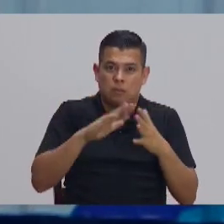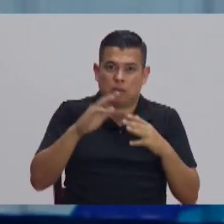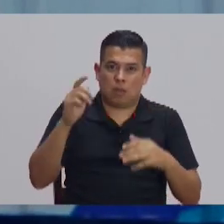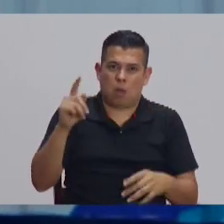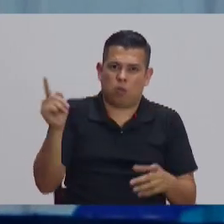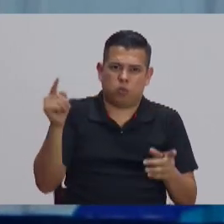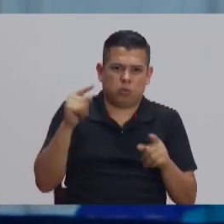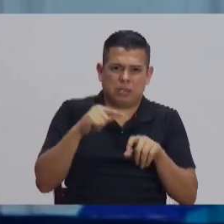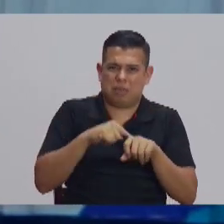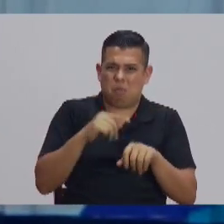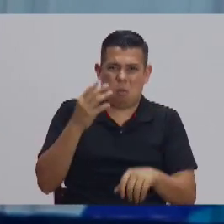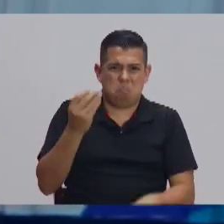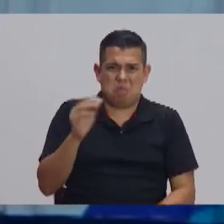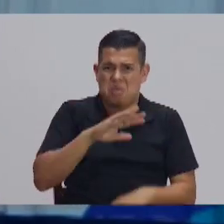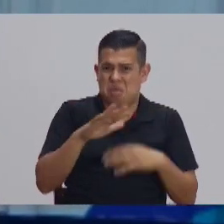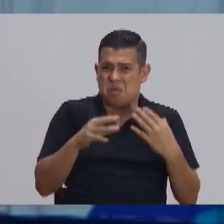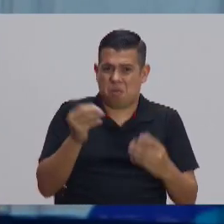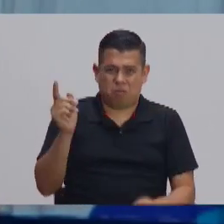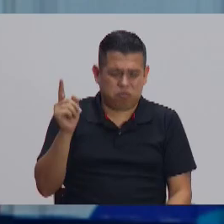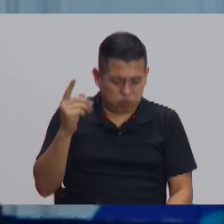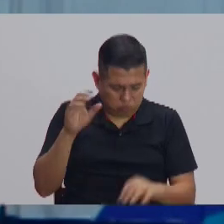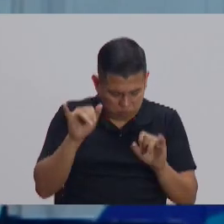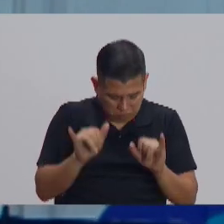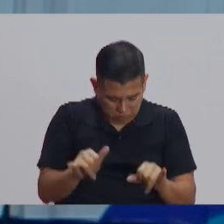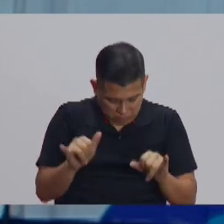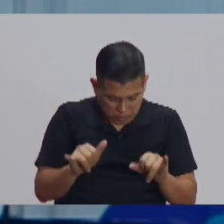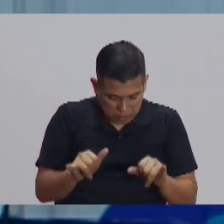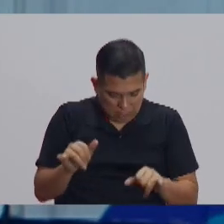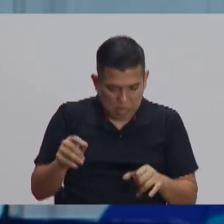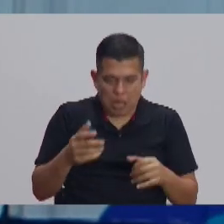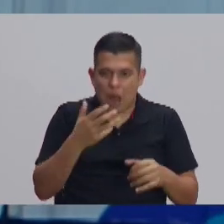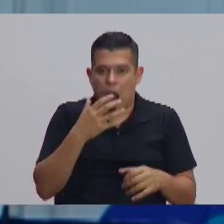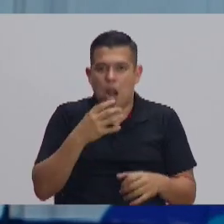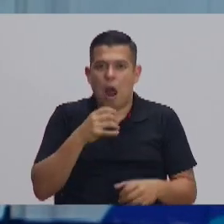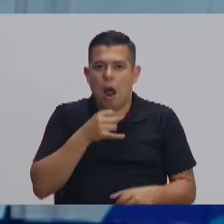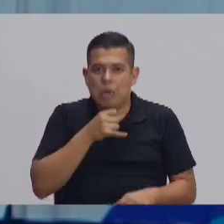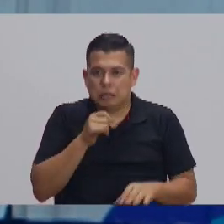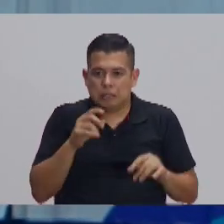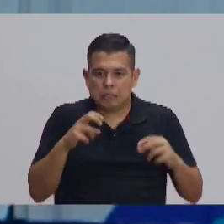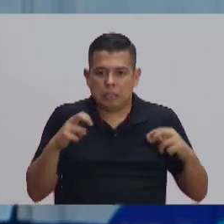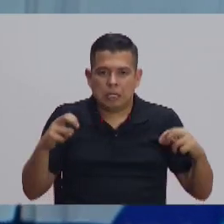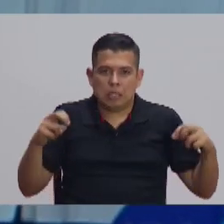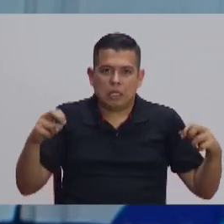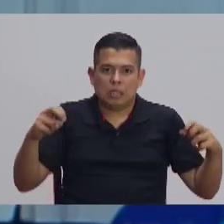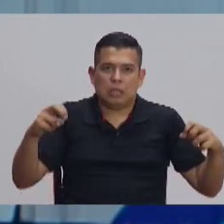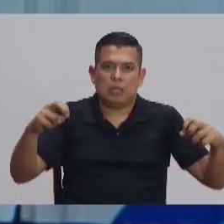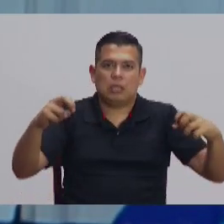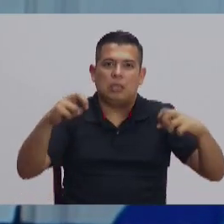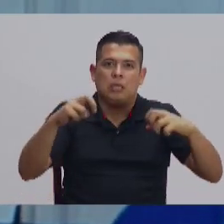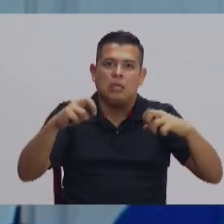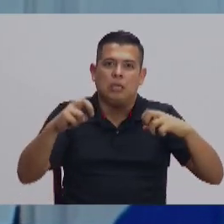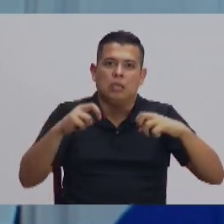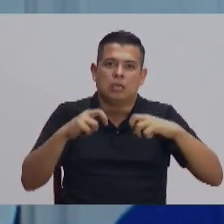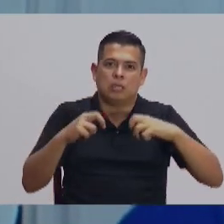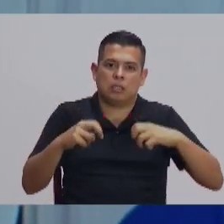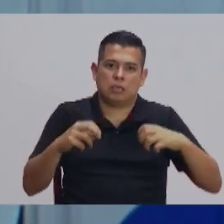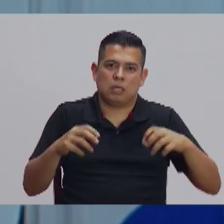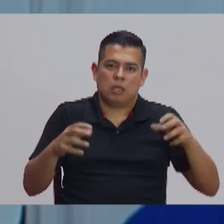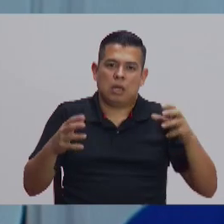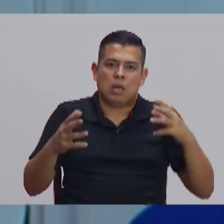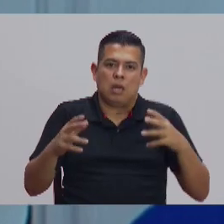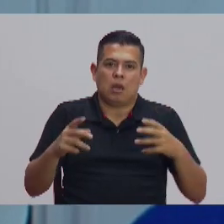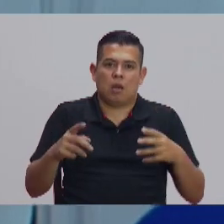caer la tarde todo el día y él y los ancianos de israel echaron polvo sobre sus cabezas